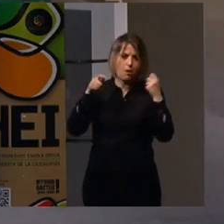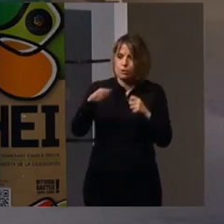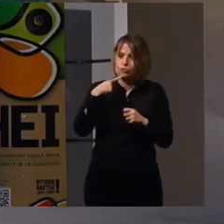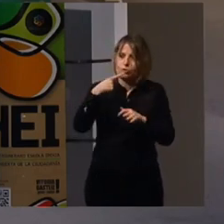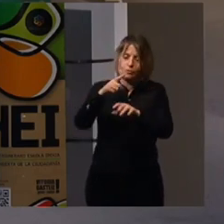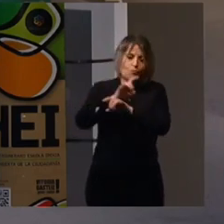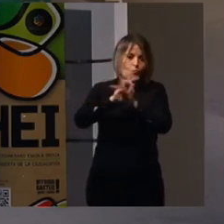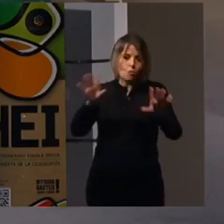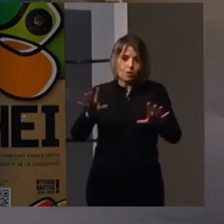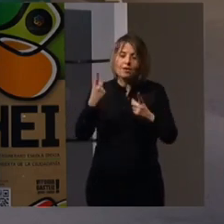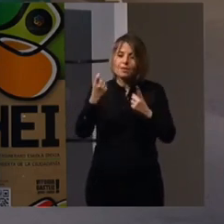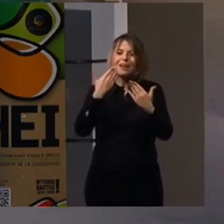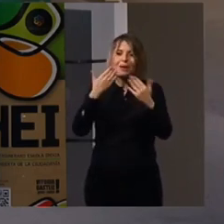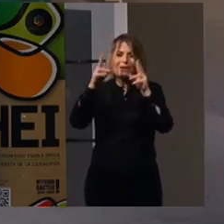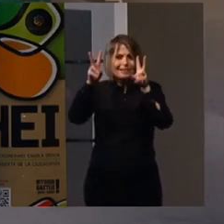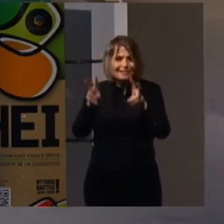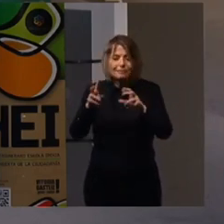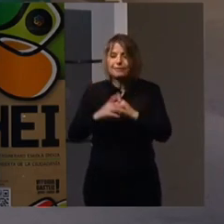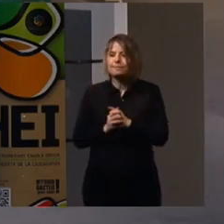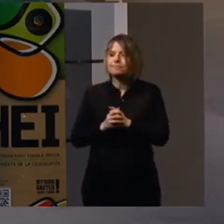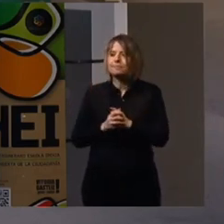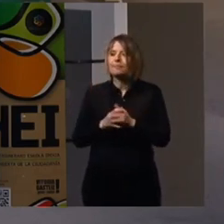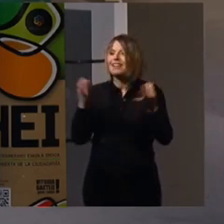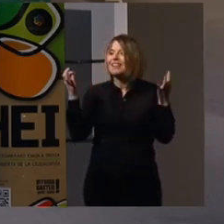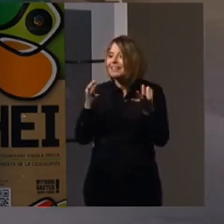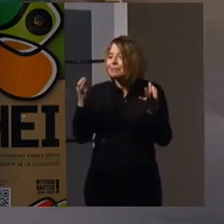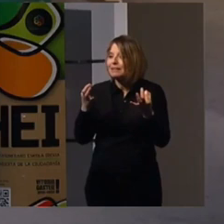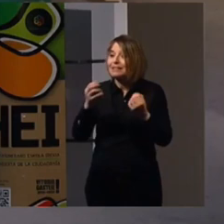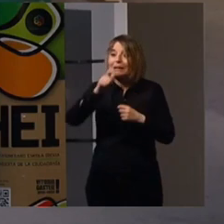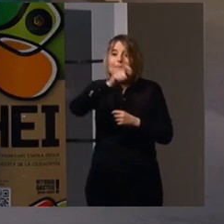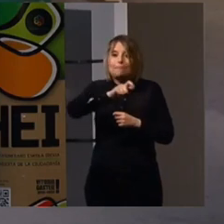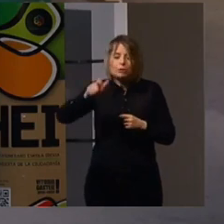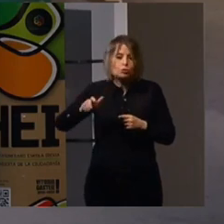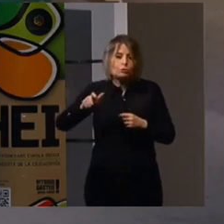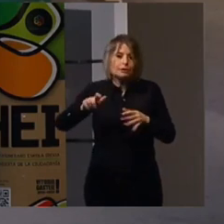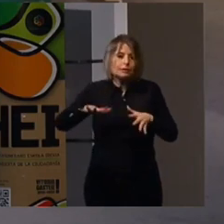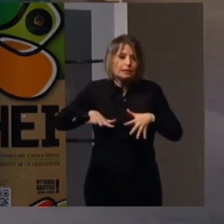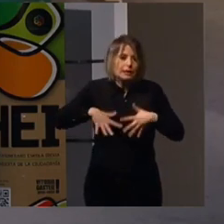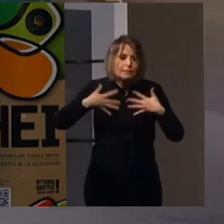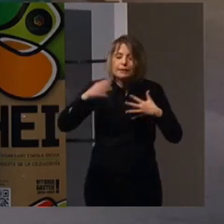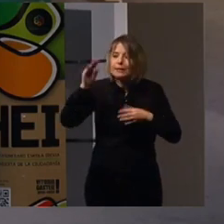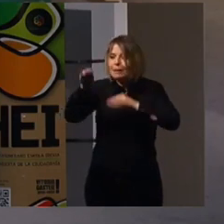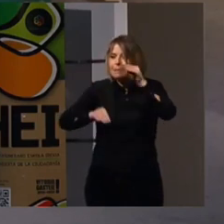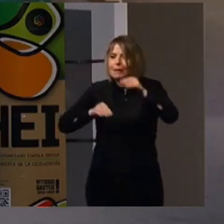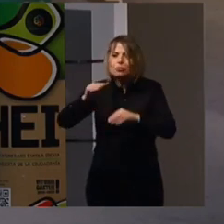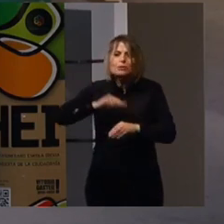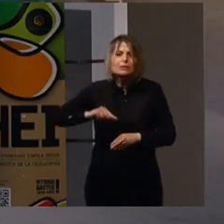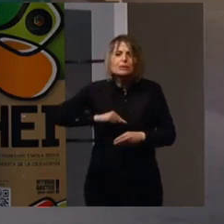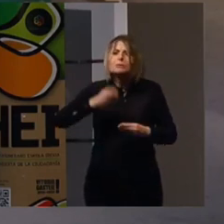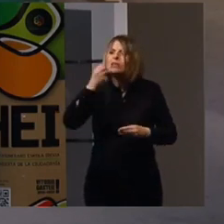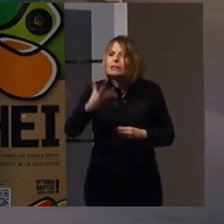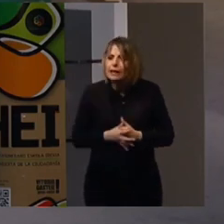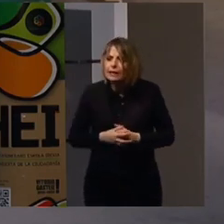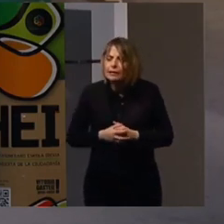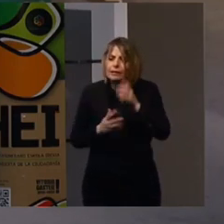puede negar, ya evidentemente hay que hablar de esto. ¿Qué es lo que pasa para que tantísima gente de repente, cuando les preguntas que cómo se encuentran, cómo